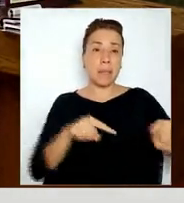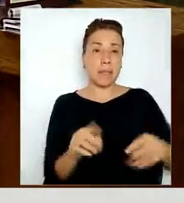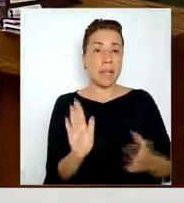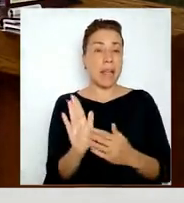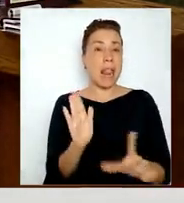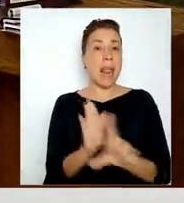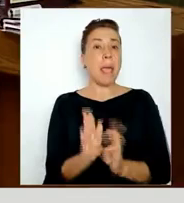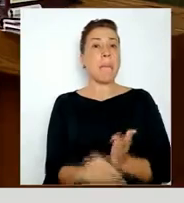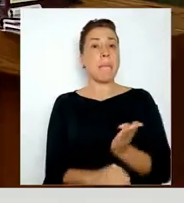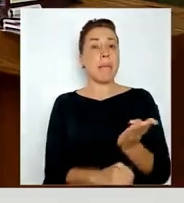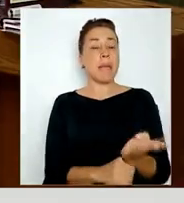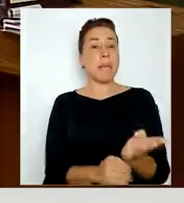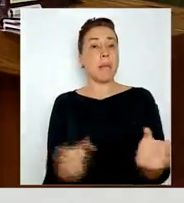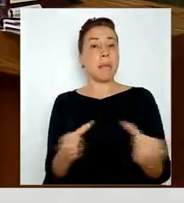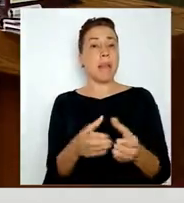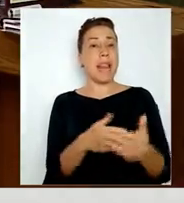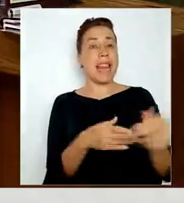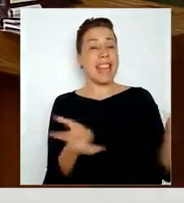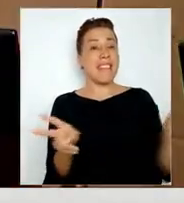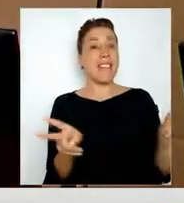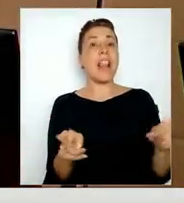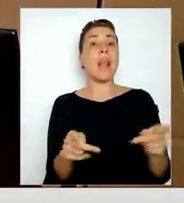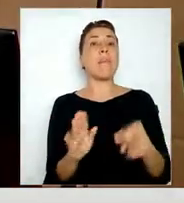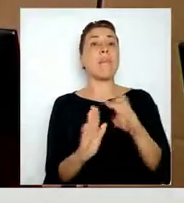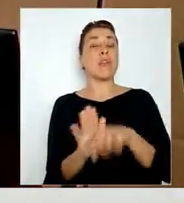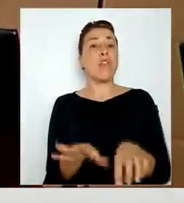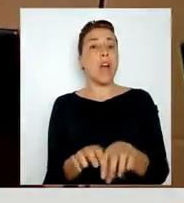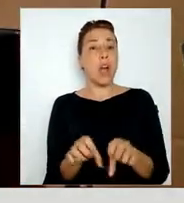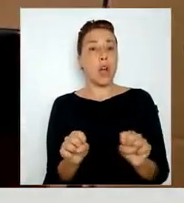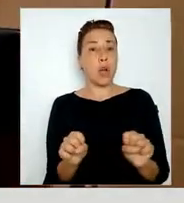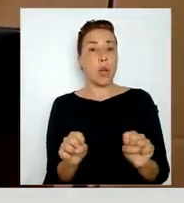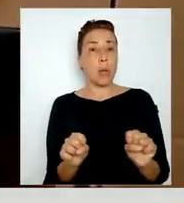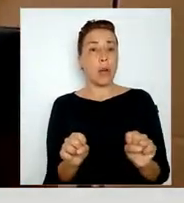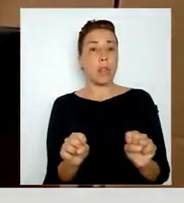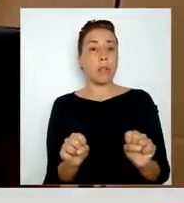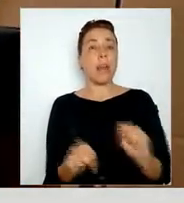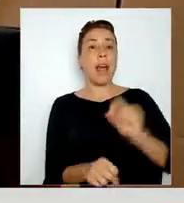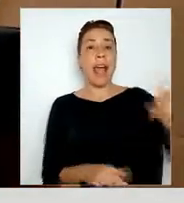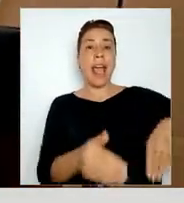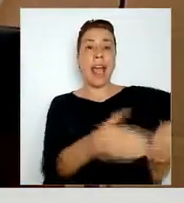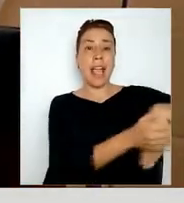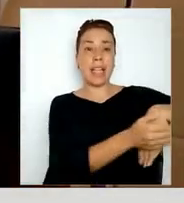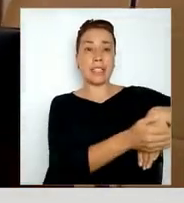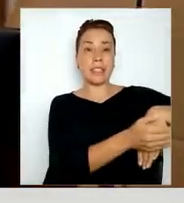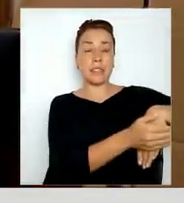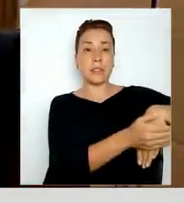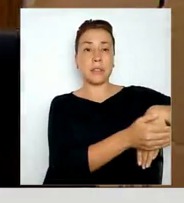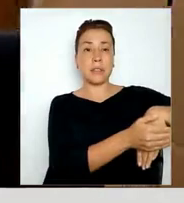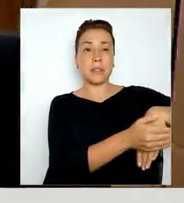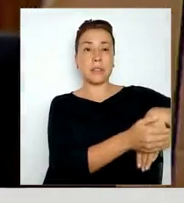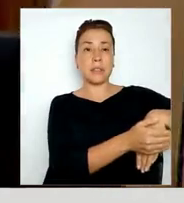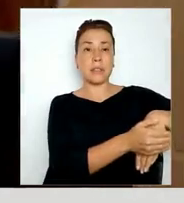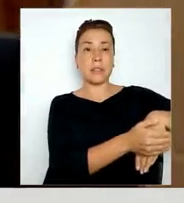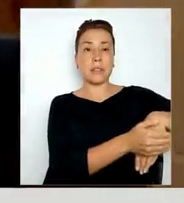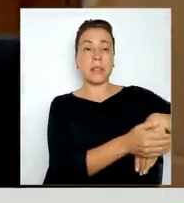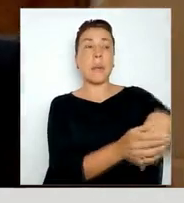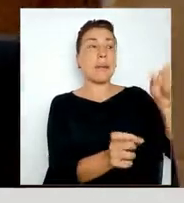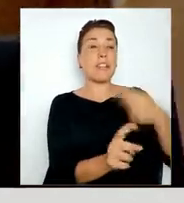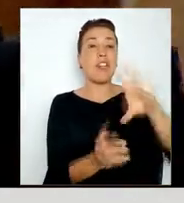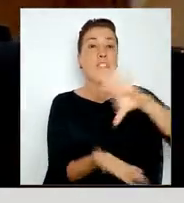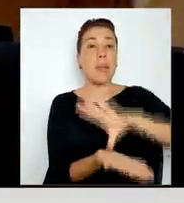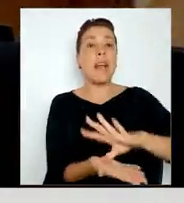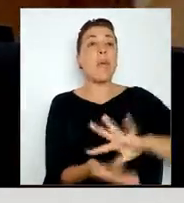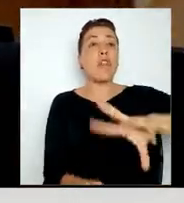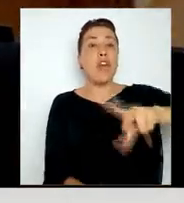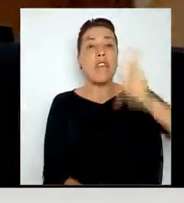la bancada liberal mediante un proyecto de resolución para expulsar a todo extranjero que delinque tenemos